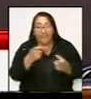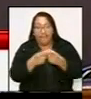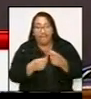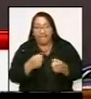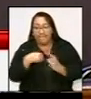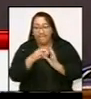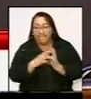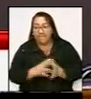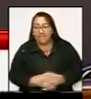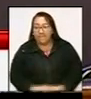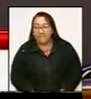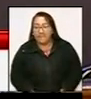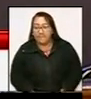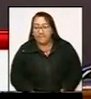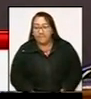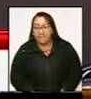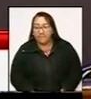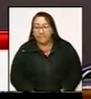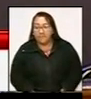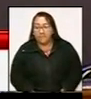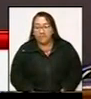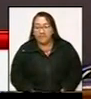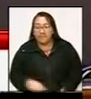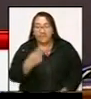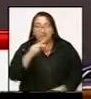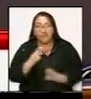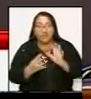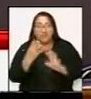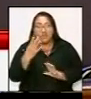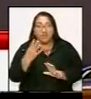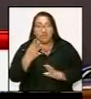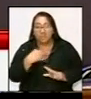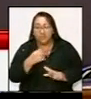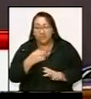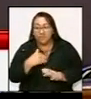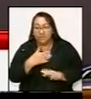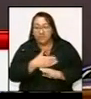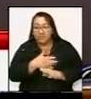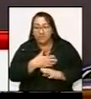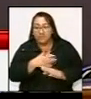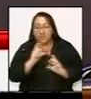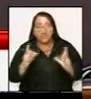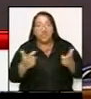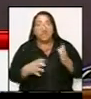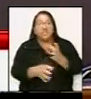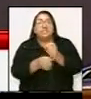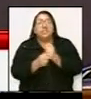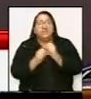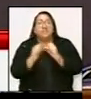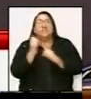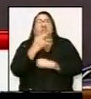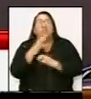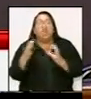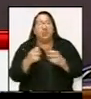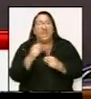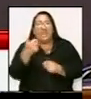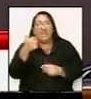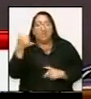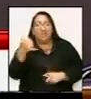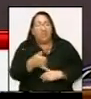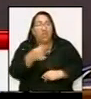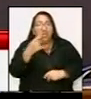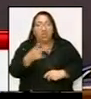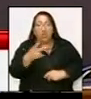mi región, de repente tiene conocimiento que una niña de 14 años fue salvada por los guardabosques de ser violada por